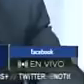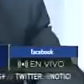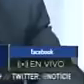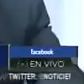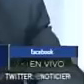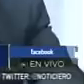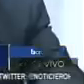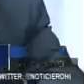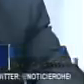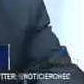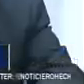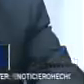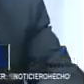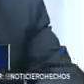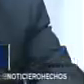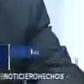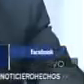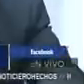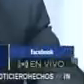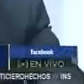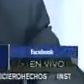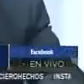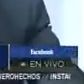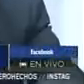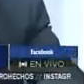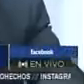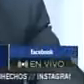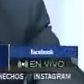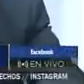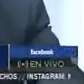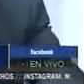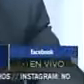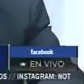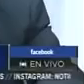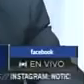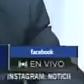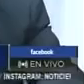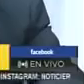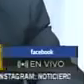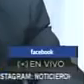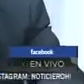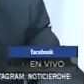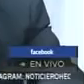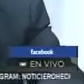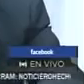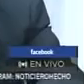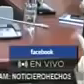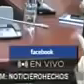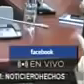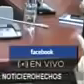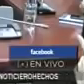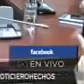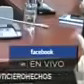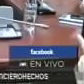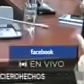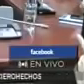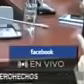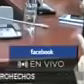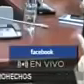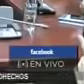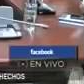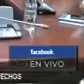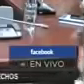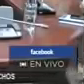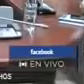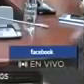la ley de emergencia por 15 días más sería un error por cualquier diputado o diputada. Diputados acuerdan prorrogar